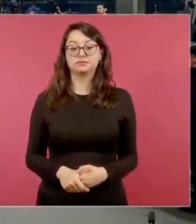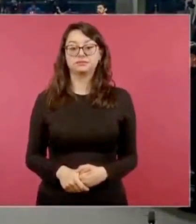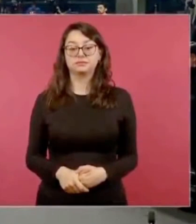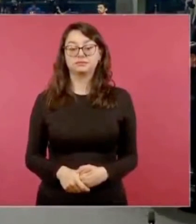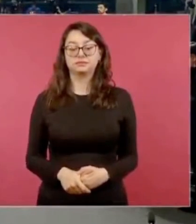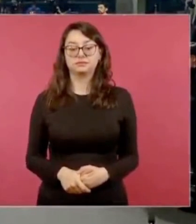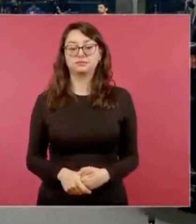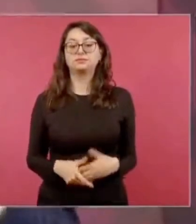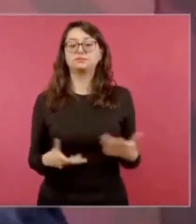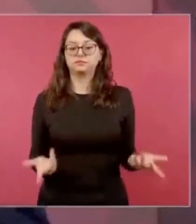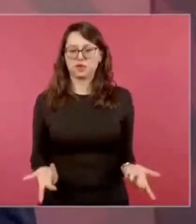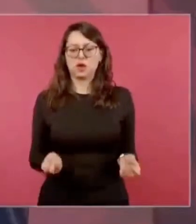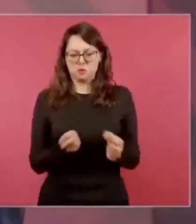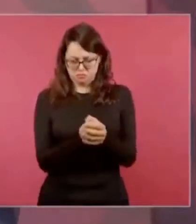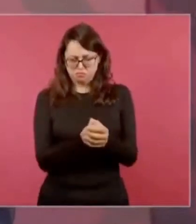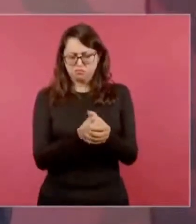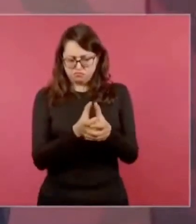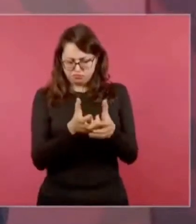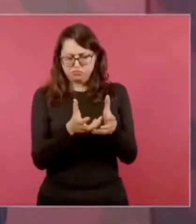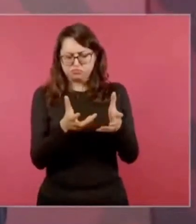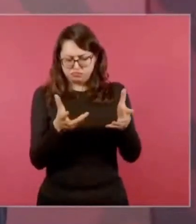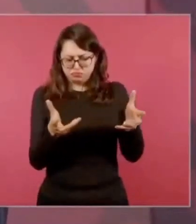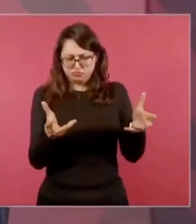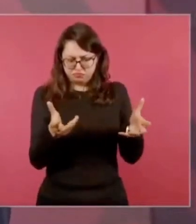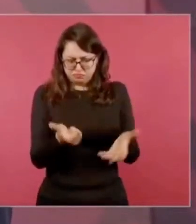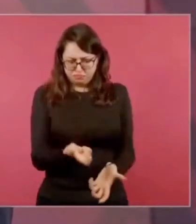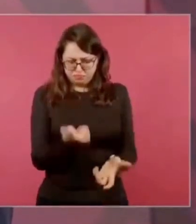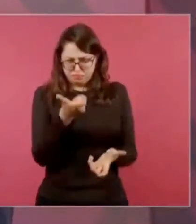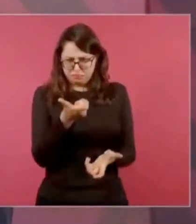Es progreso con justicia,